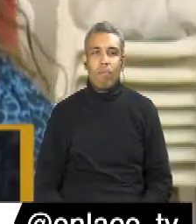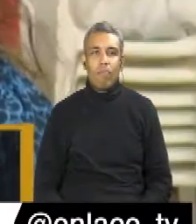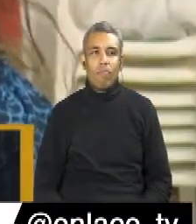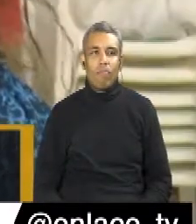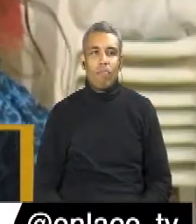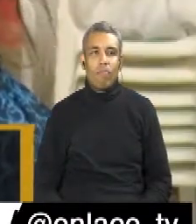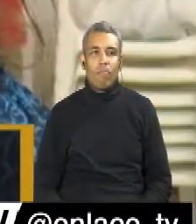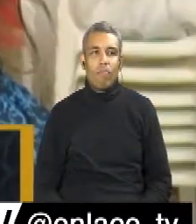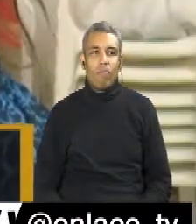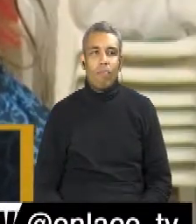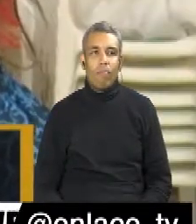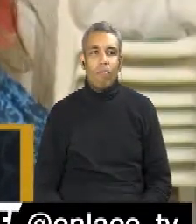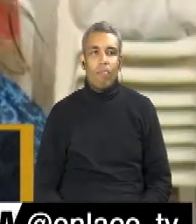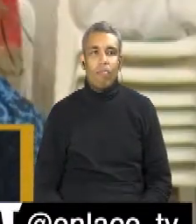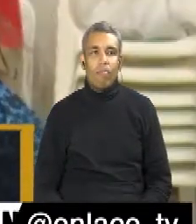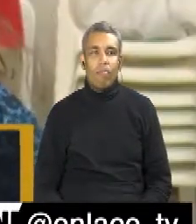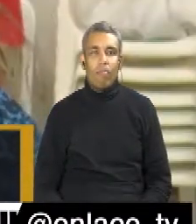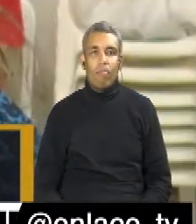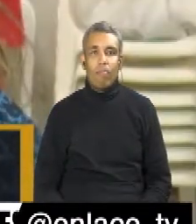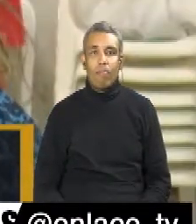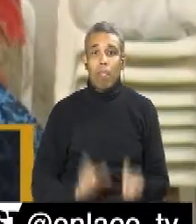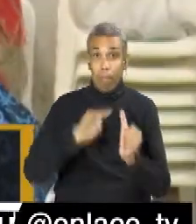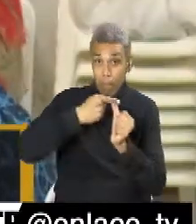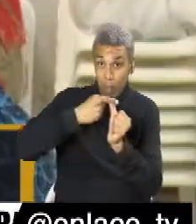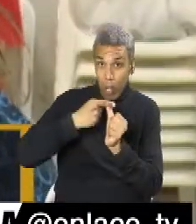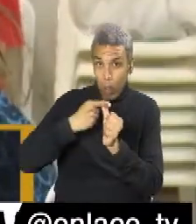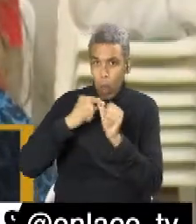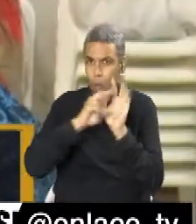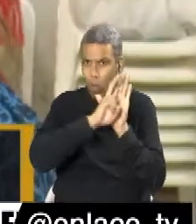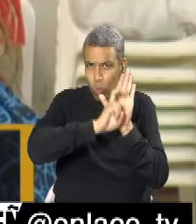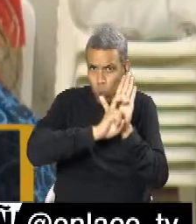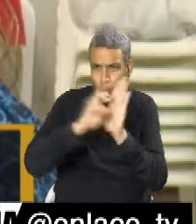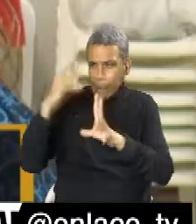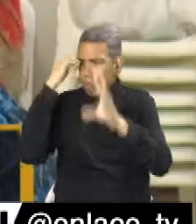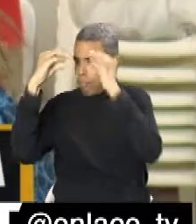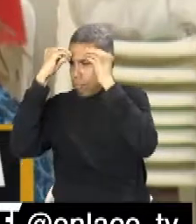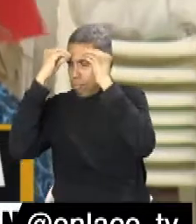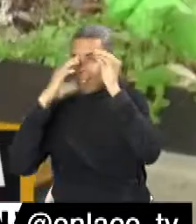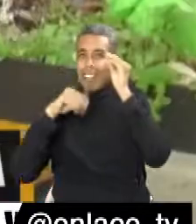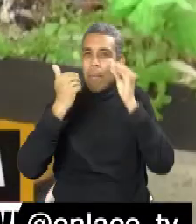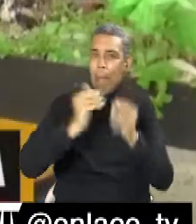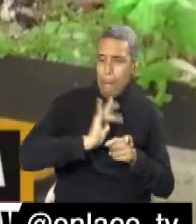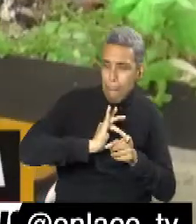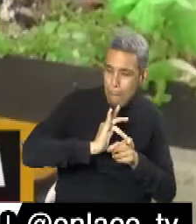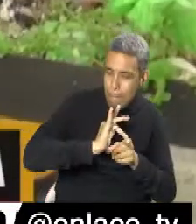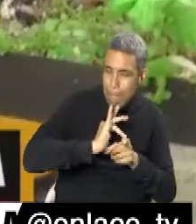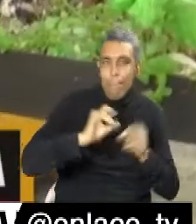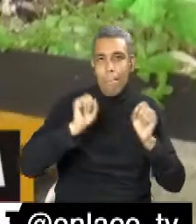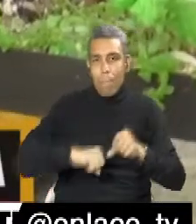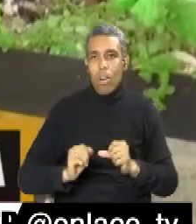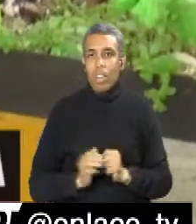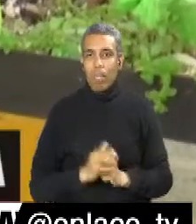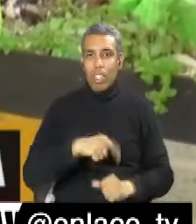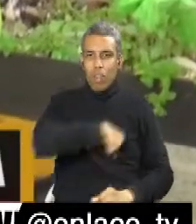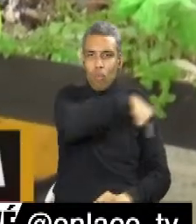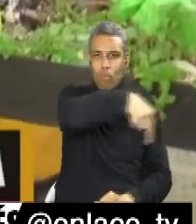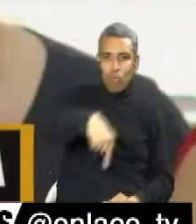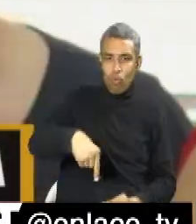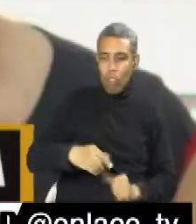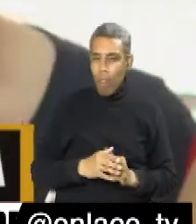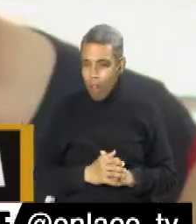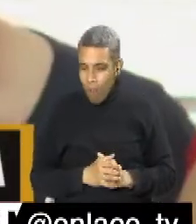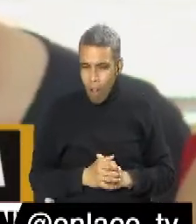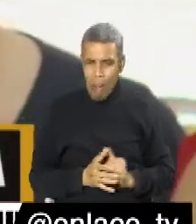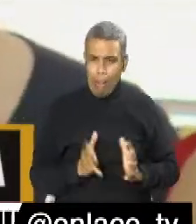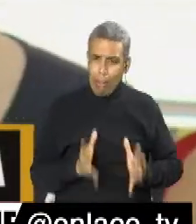Es que toda la teoría que se vea, ellos lo vean aplicado en su vida cotidiana. Entonces nosotros podemos darnos cuenta que estamos rodeados de